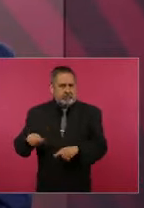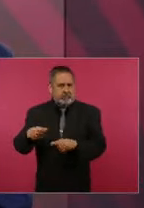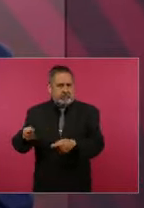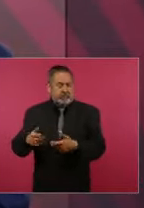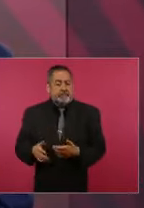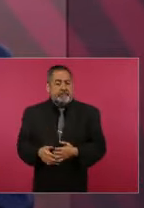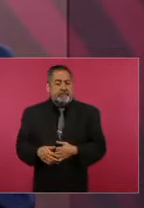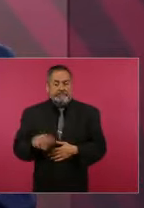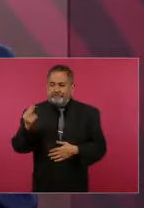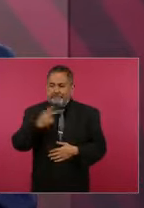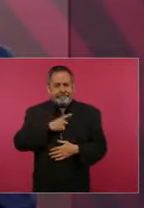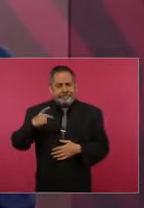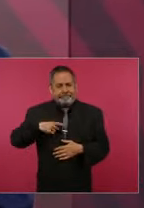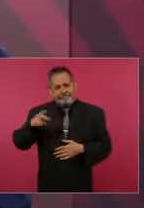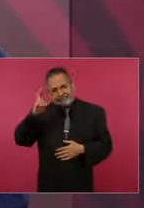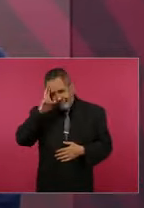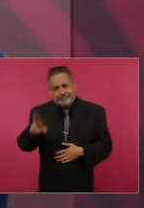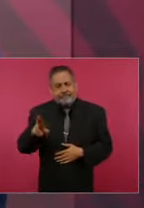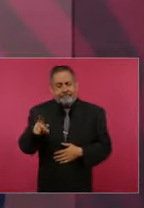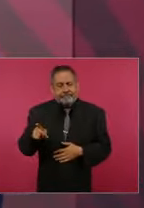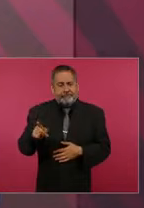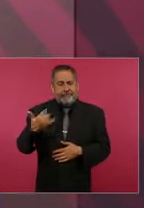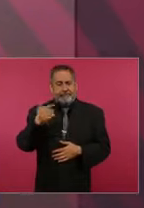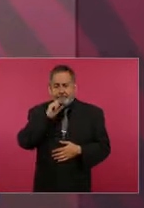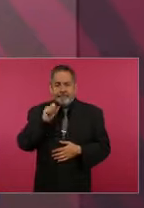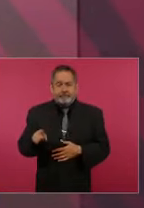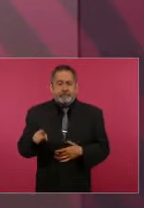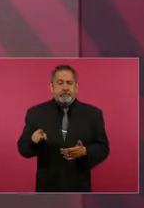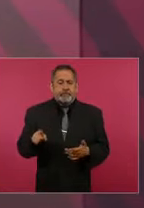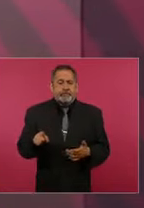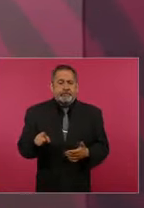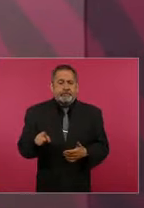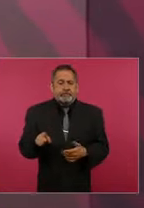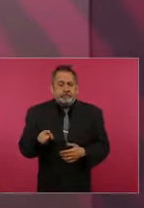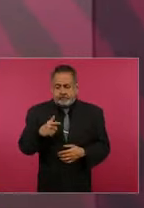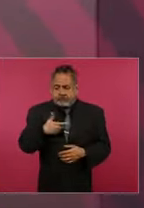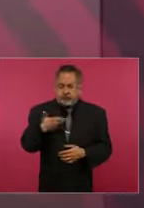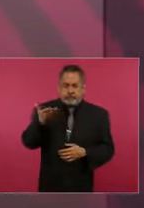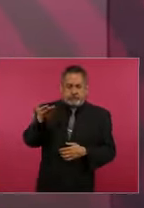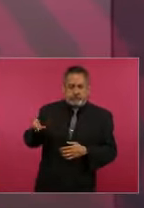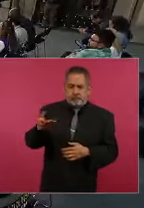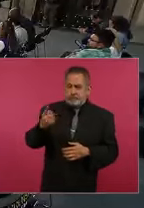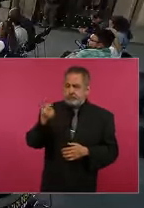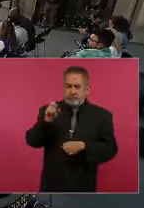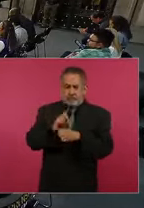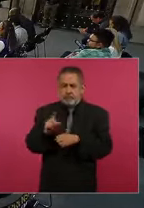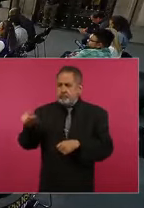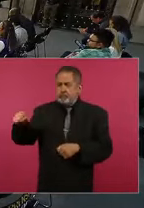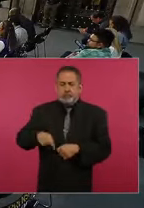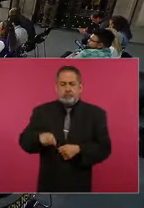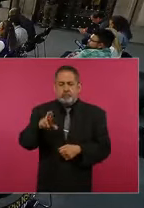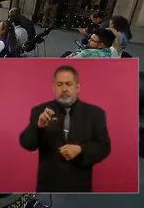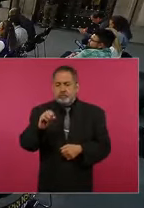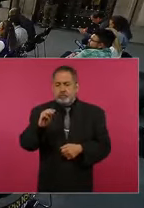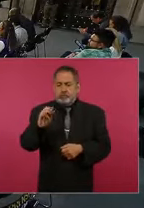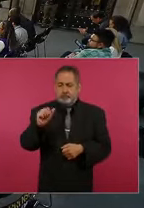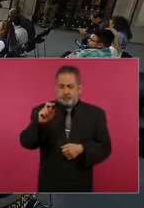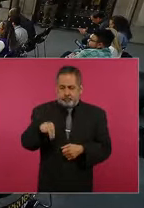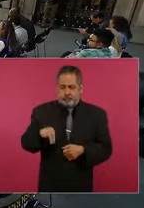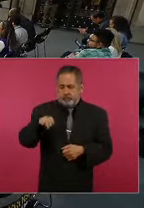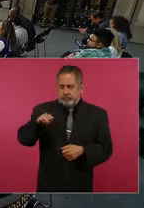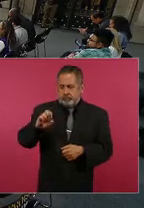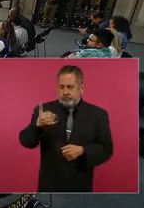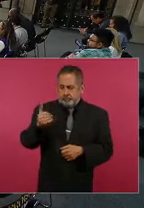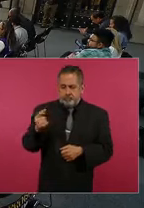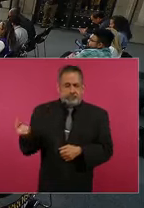Se tienen que respetar, y le vamos a pedir un día a Román Meyer que venga para